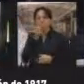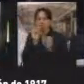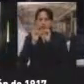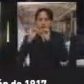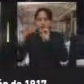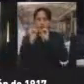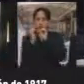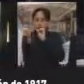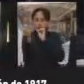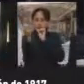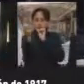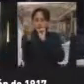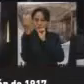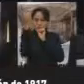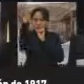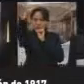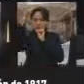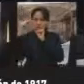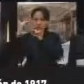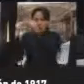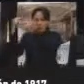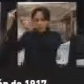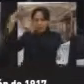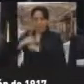es analizado por los constitucionalistas.